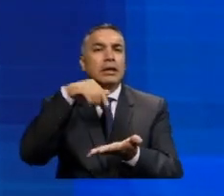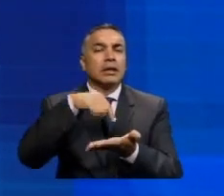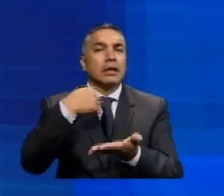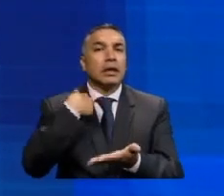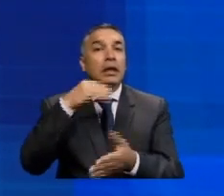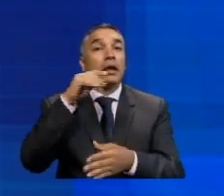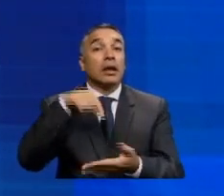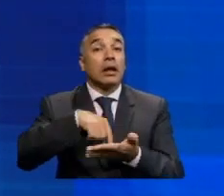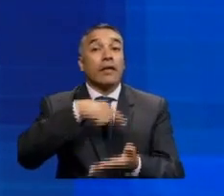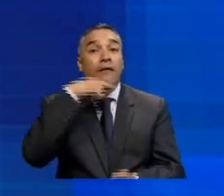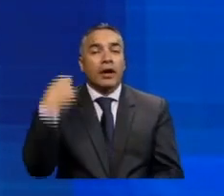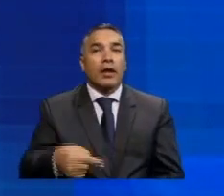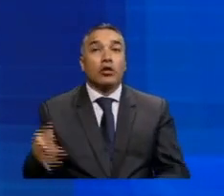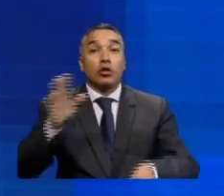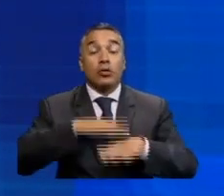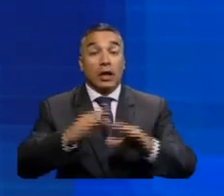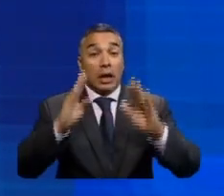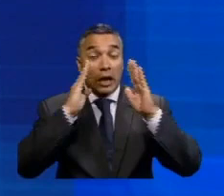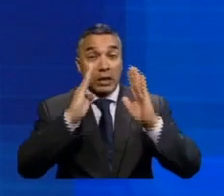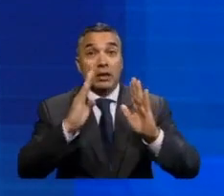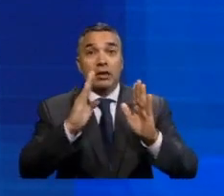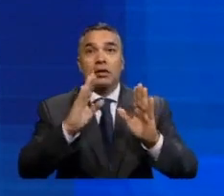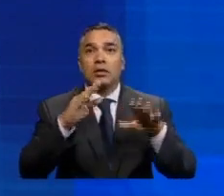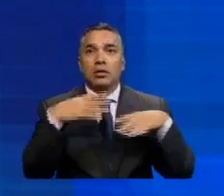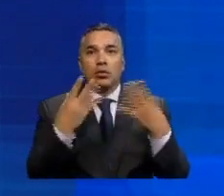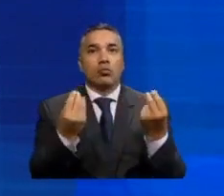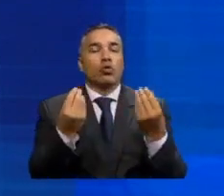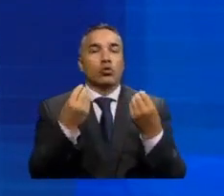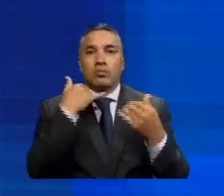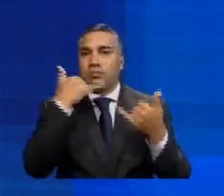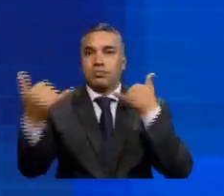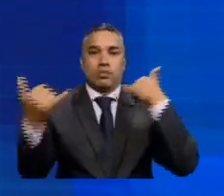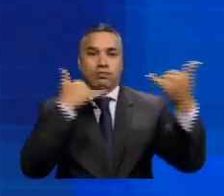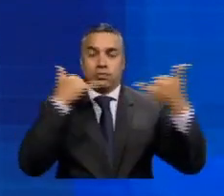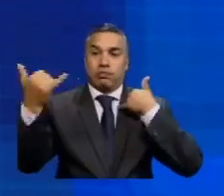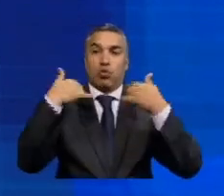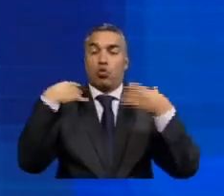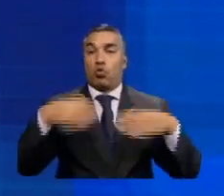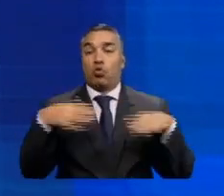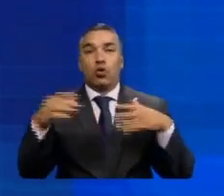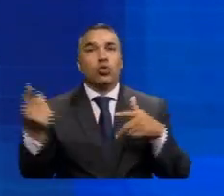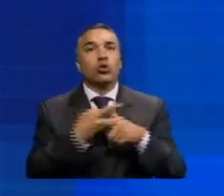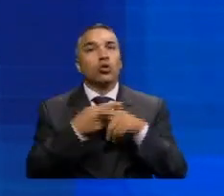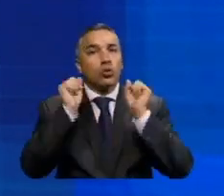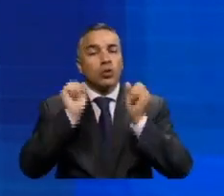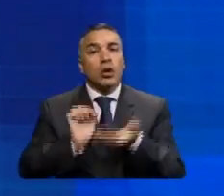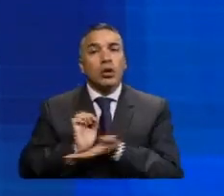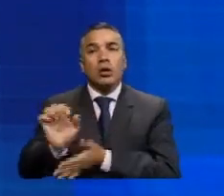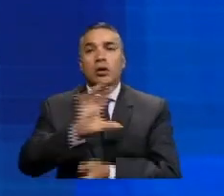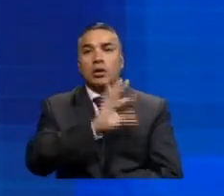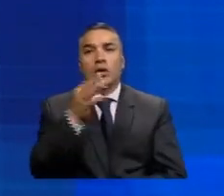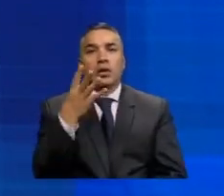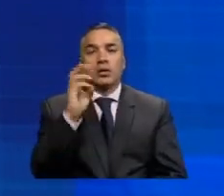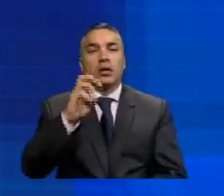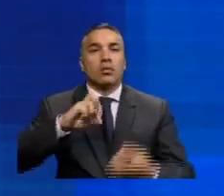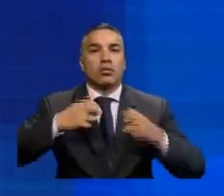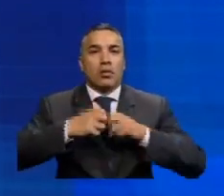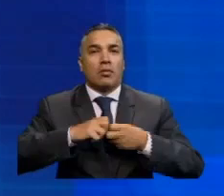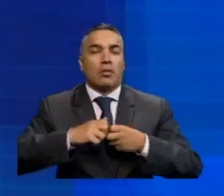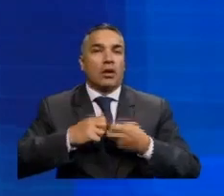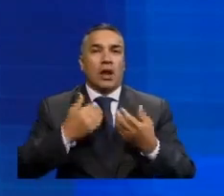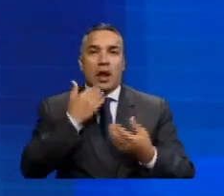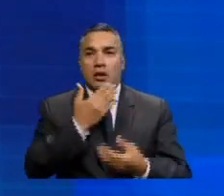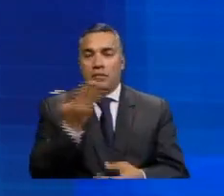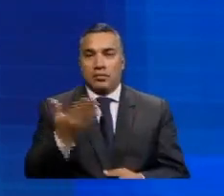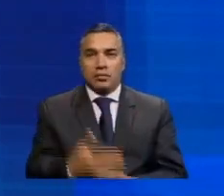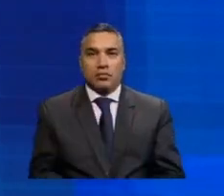este feriado, señalando que la atención tuvo muchas, muchas llamadas y se lograron evitar 516 delitos.